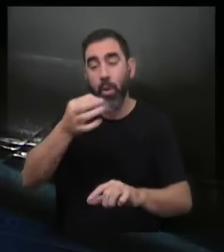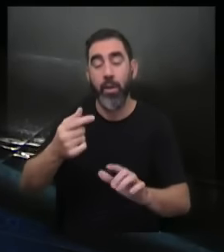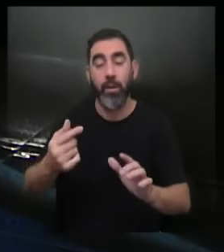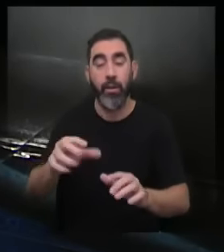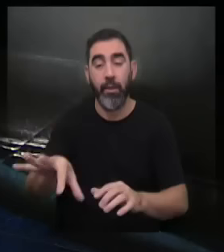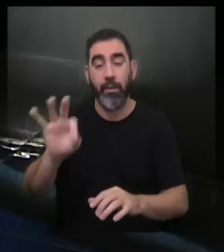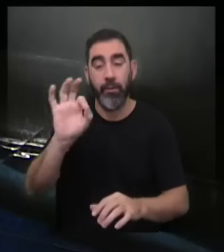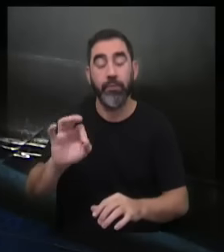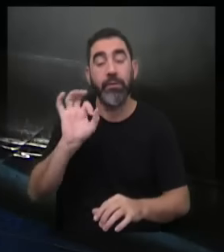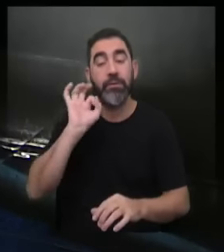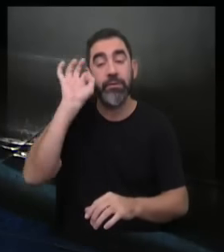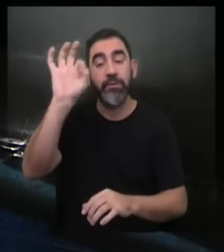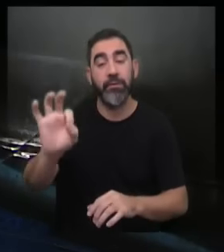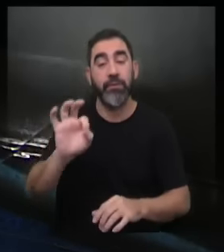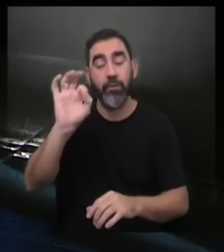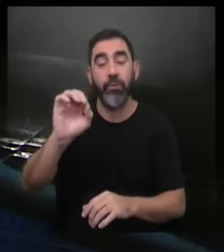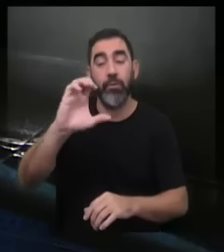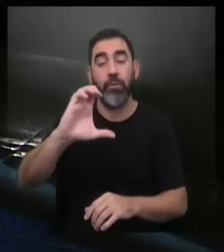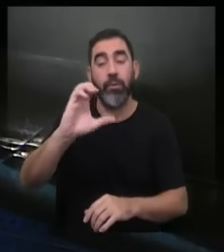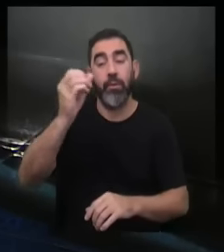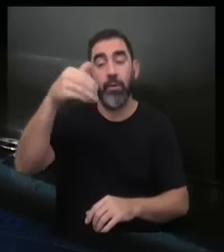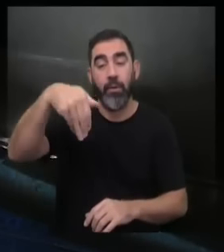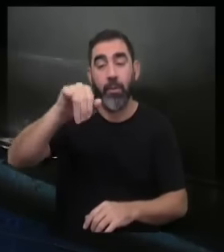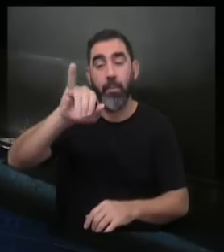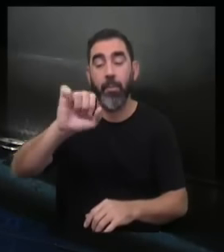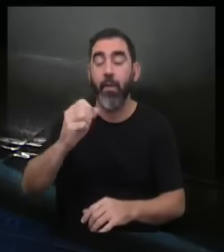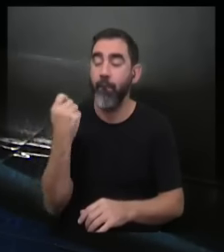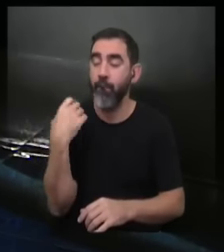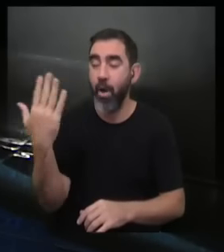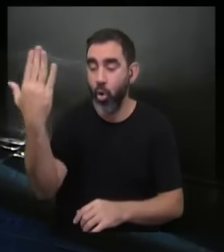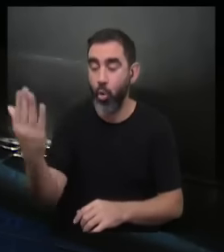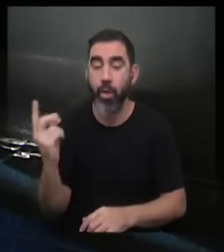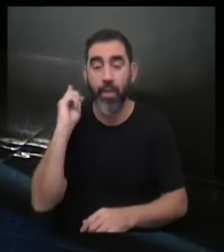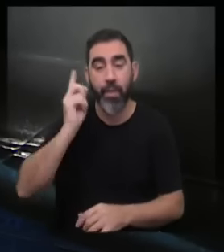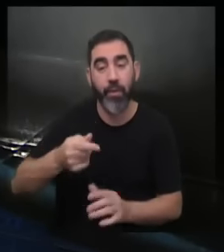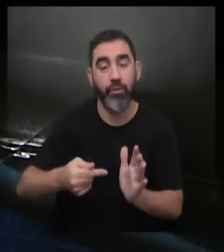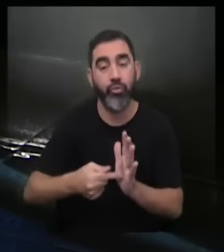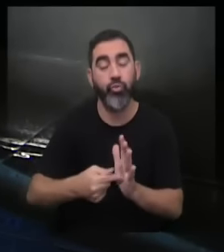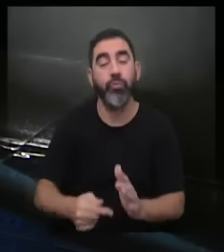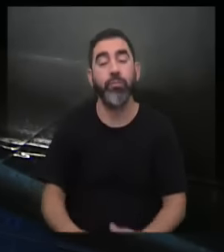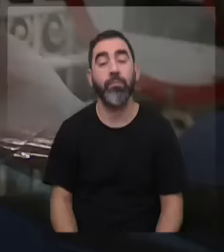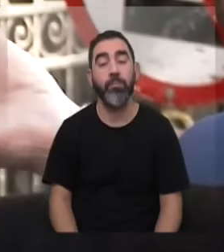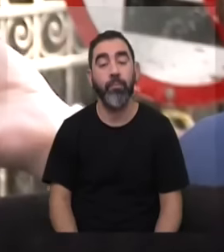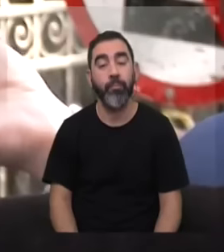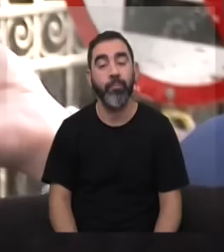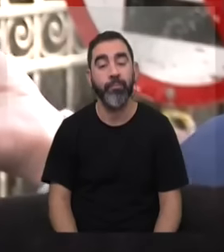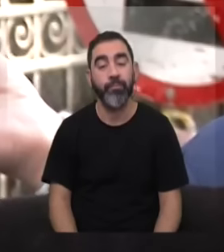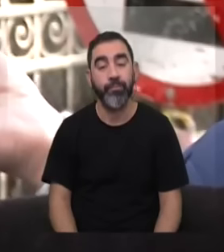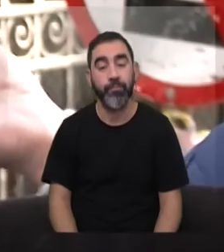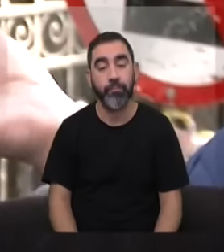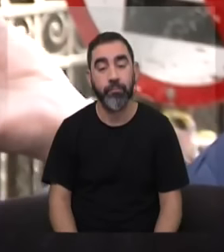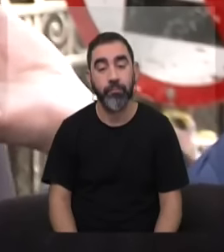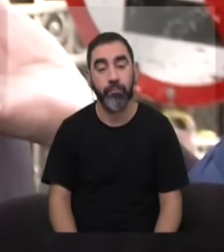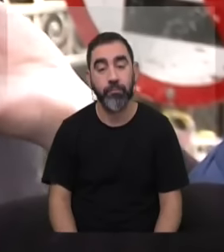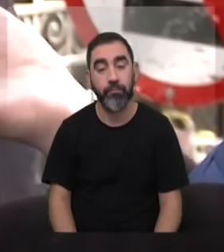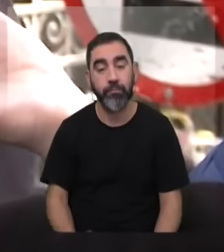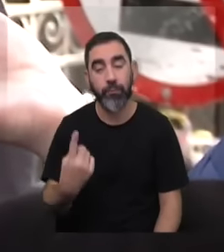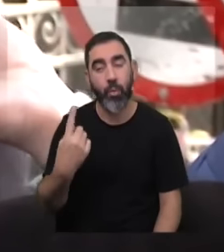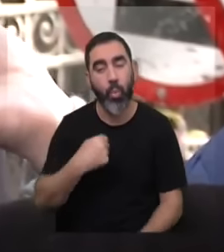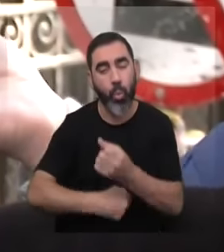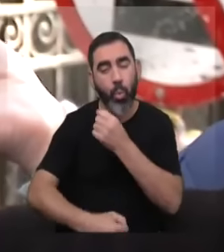electivo el senador nacionalista Carlos Camí valoró la decisión Del directorio Yo hace más de un